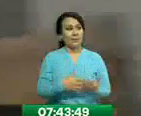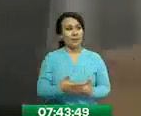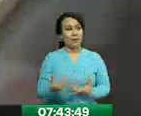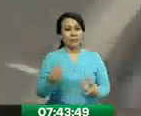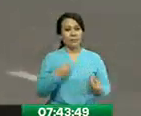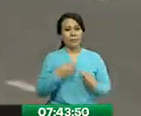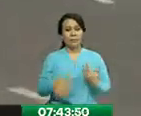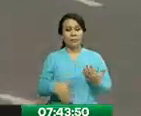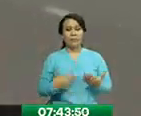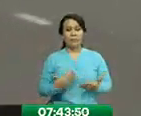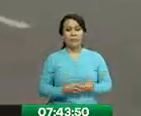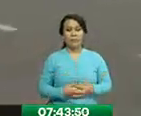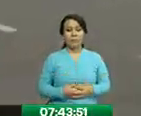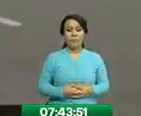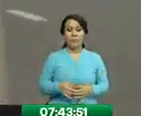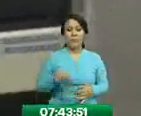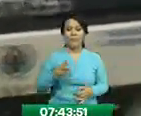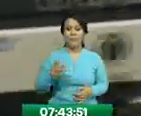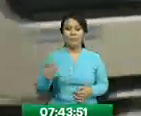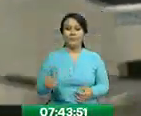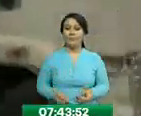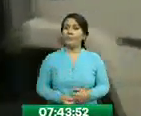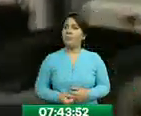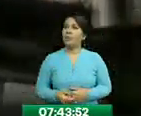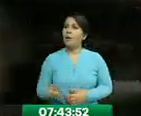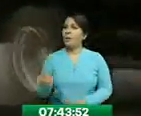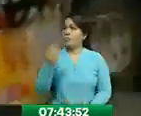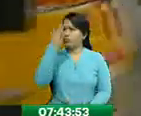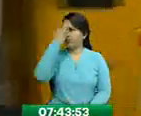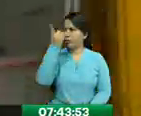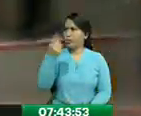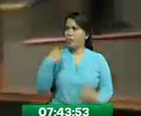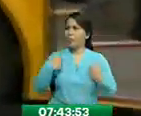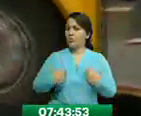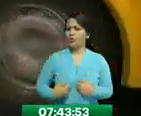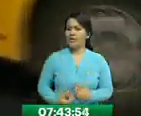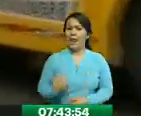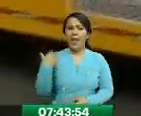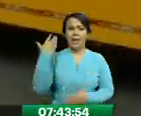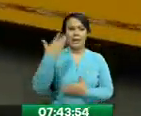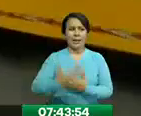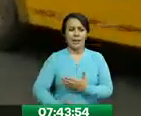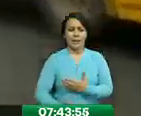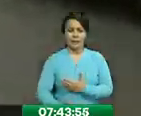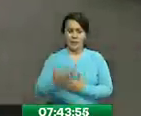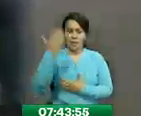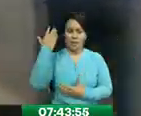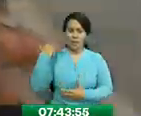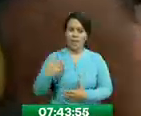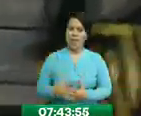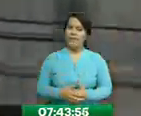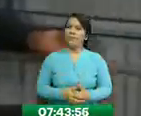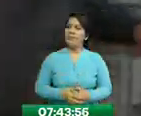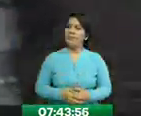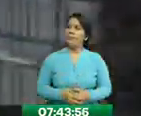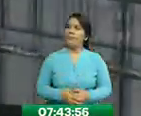delincuentes que les sustraen los teléfonos celulares. Amiga, muy buen día. ¿Por qué lleva la mochila adelante y no atrás? Ah. Para que no le roben.